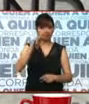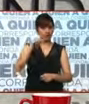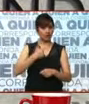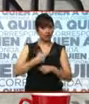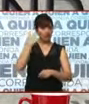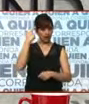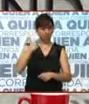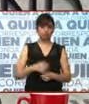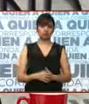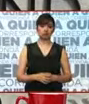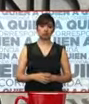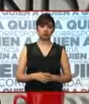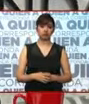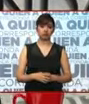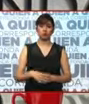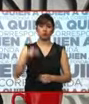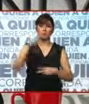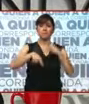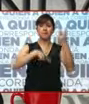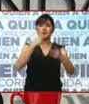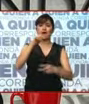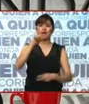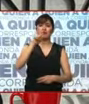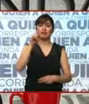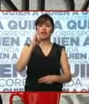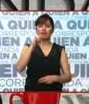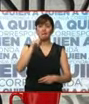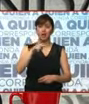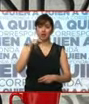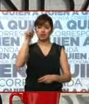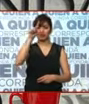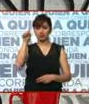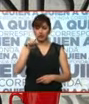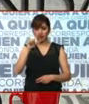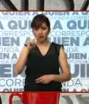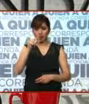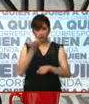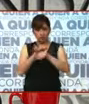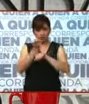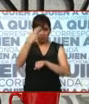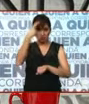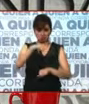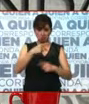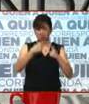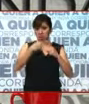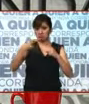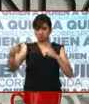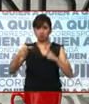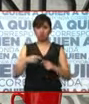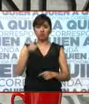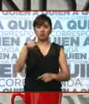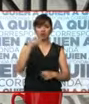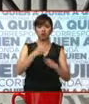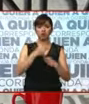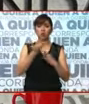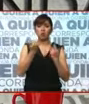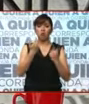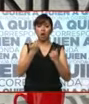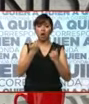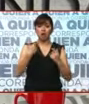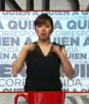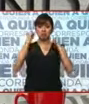Grave situación. Vamos hasta Tizapán de Zaragoza. Hemos estado en el Estado de México todo este bloque muy bien. Dicen que está sin identidad.